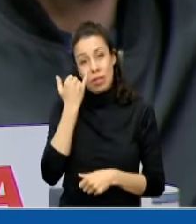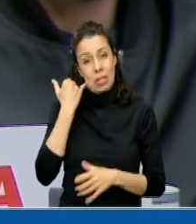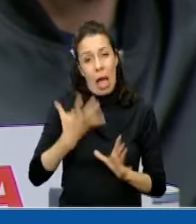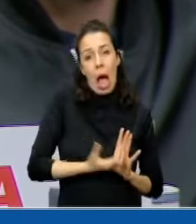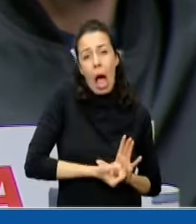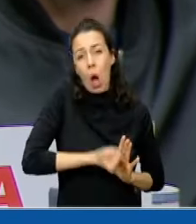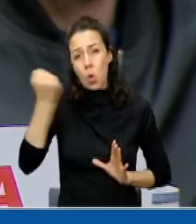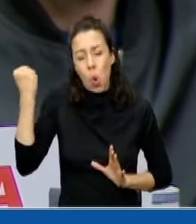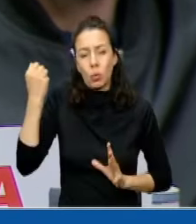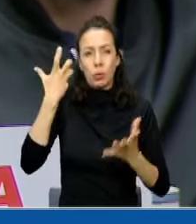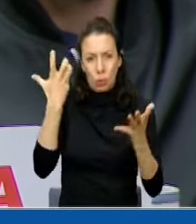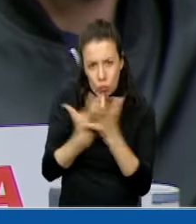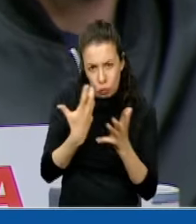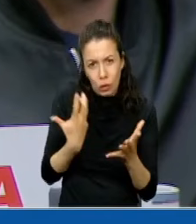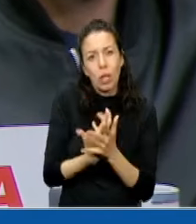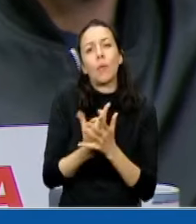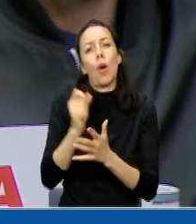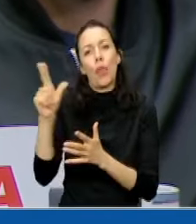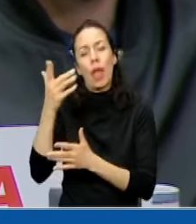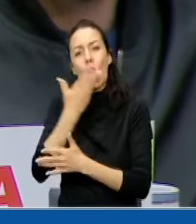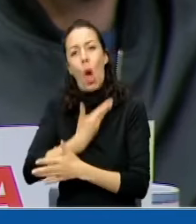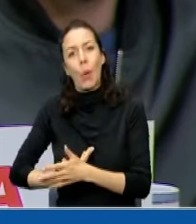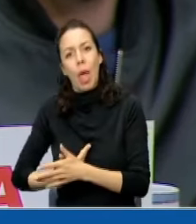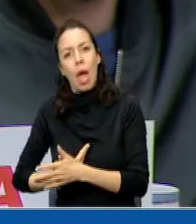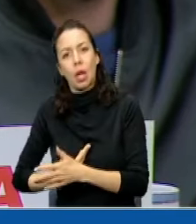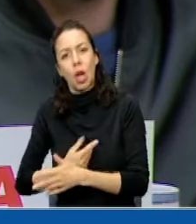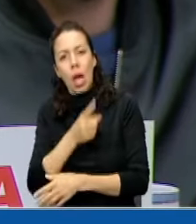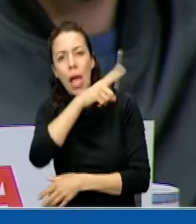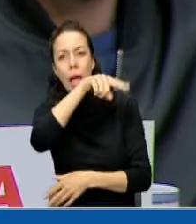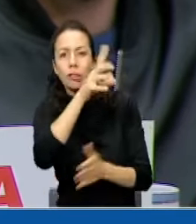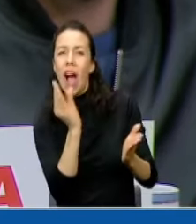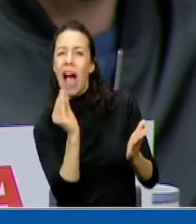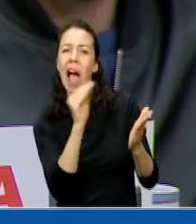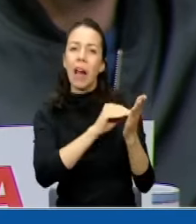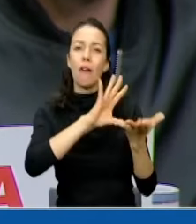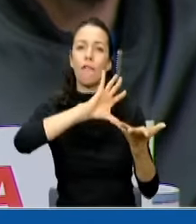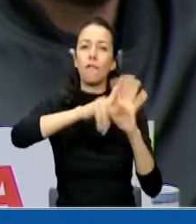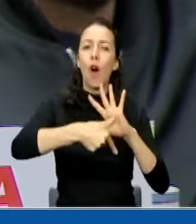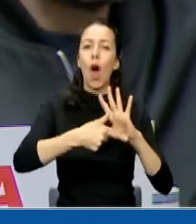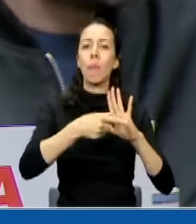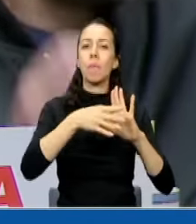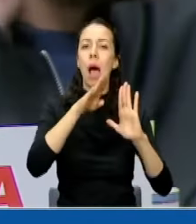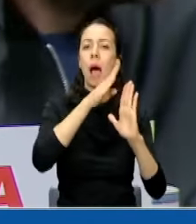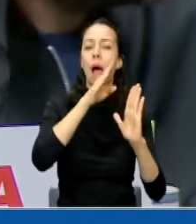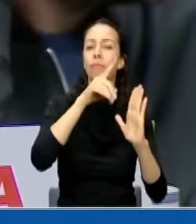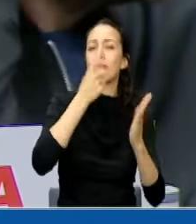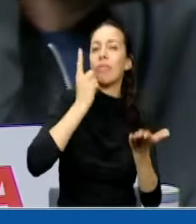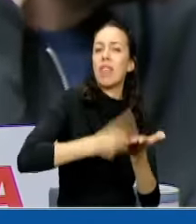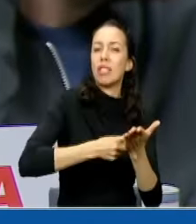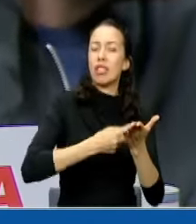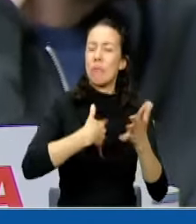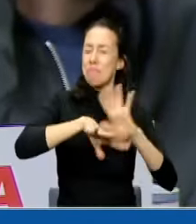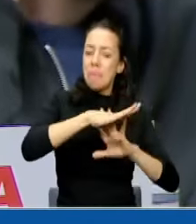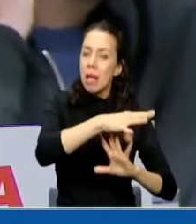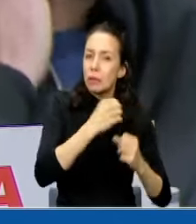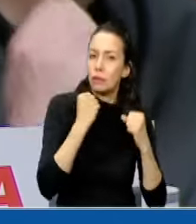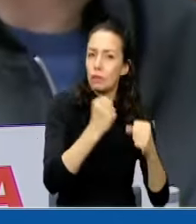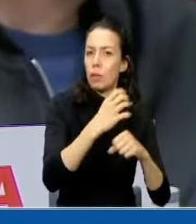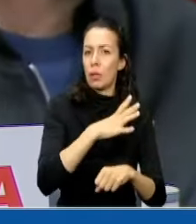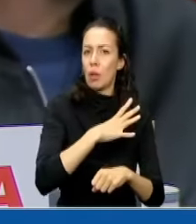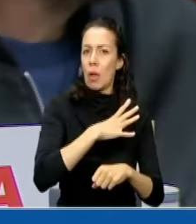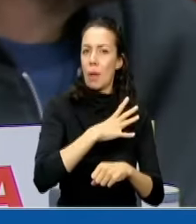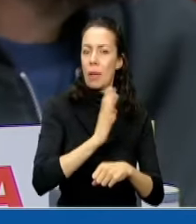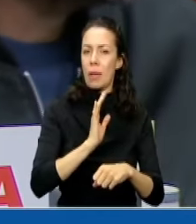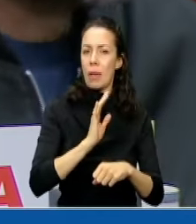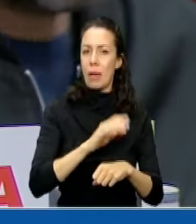los gobiernos, ellos le agregan una política todavía más aguda contra cualquier tipo de